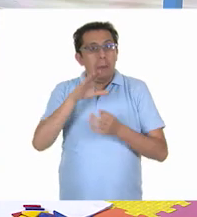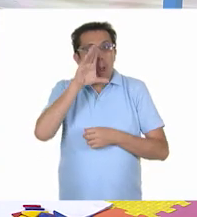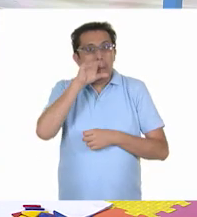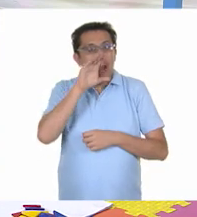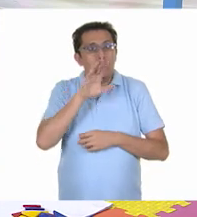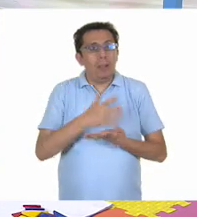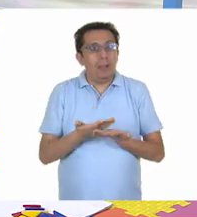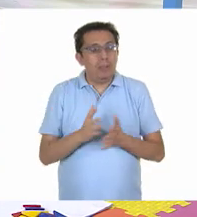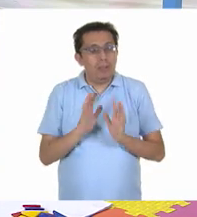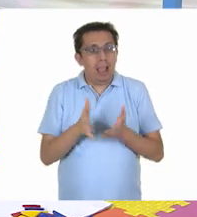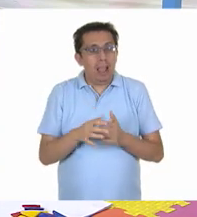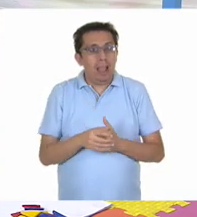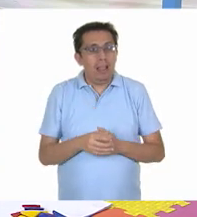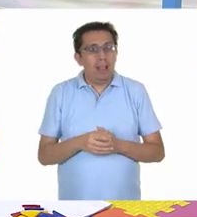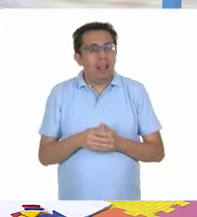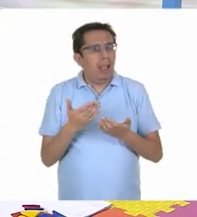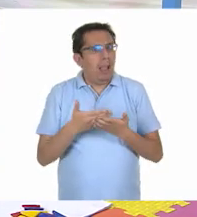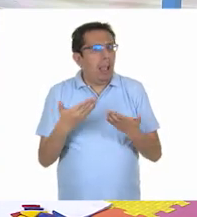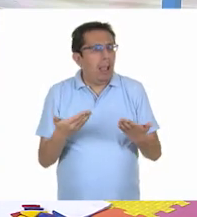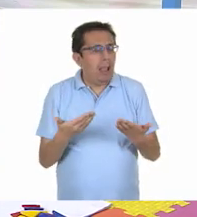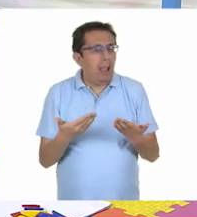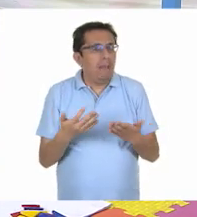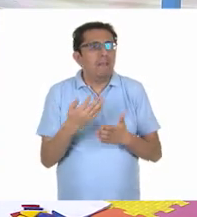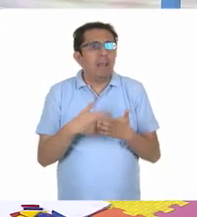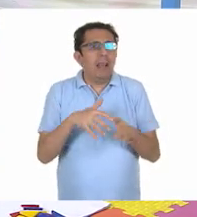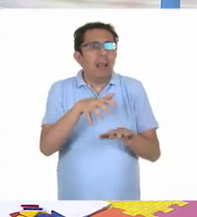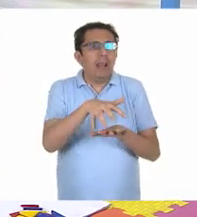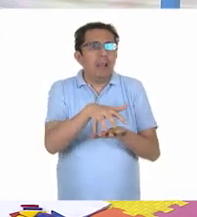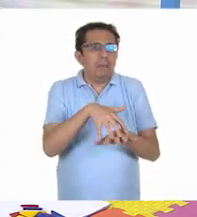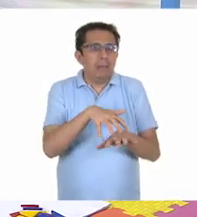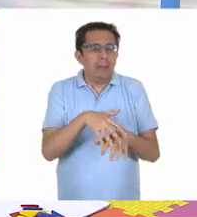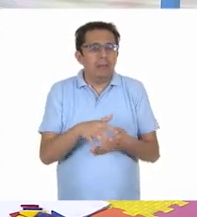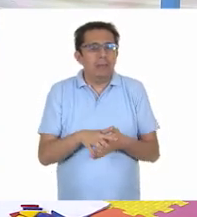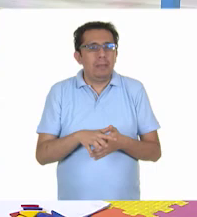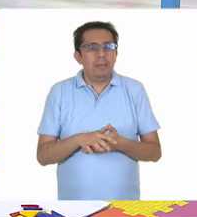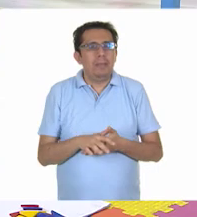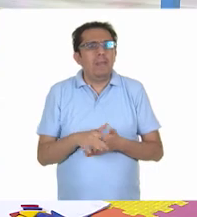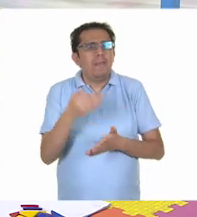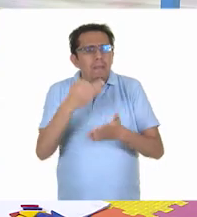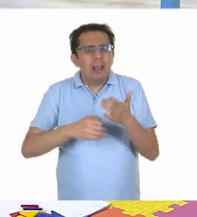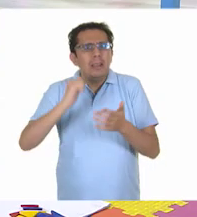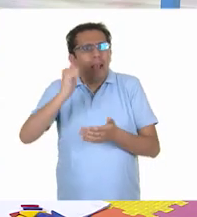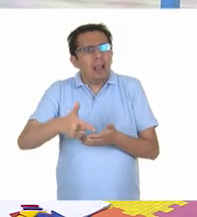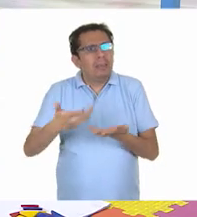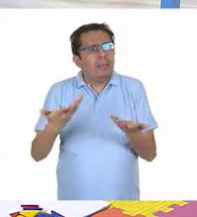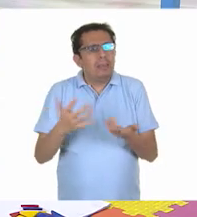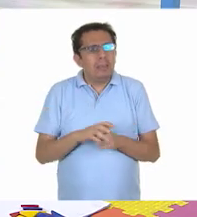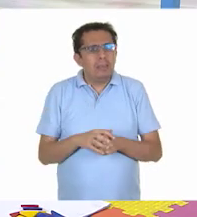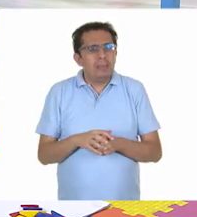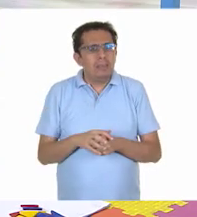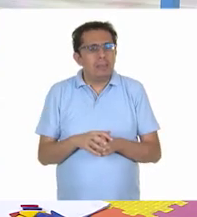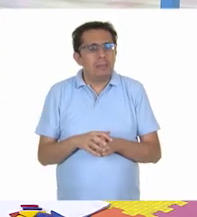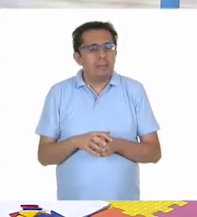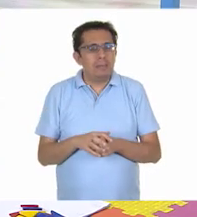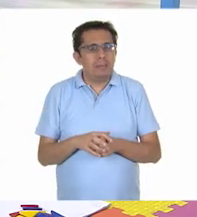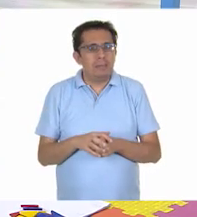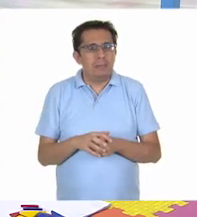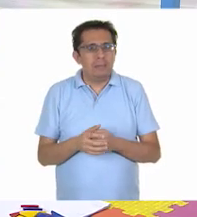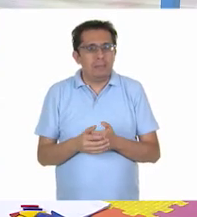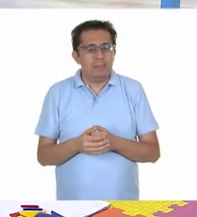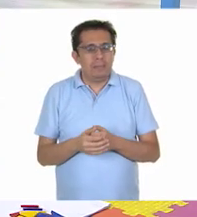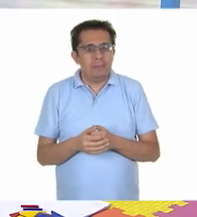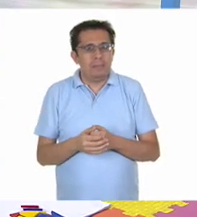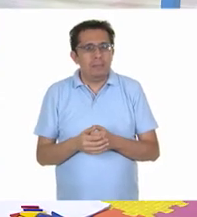¿Qué tal? Ya tiene forma de pato, ¿verdad? Ya tiene forma de pato. Y ahora, las patitas. Las patitas. ¿Y le falta algo?